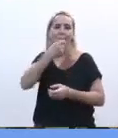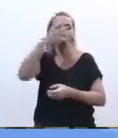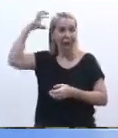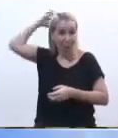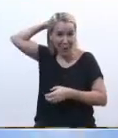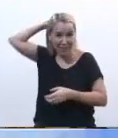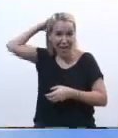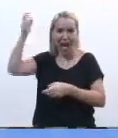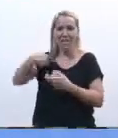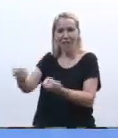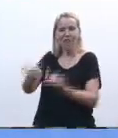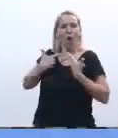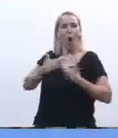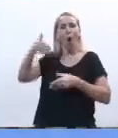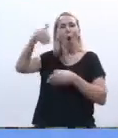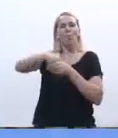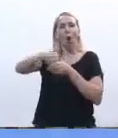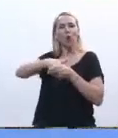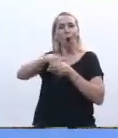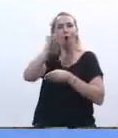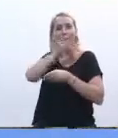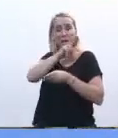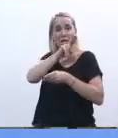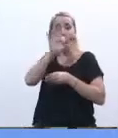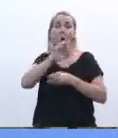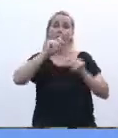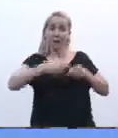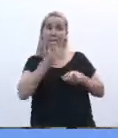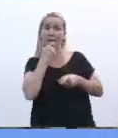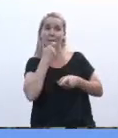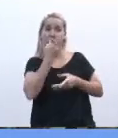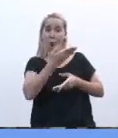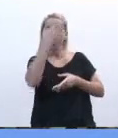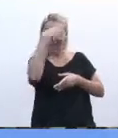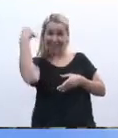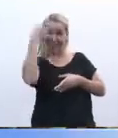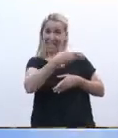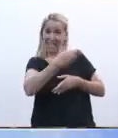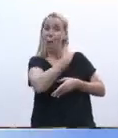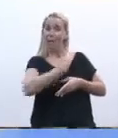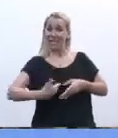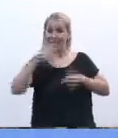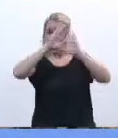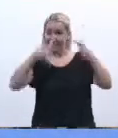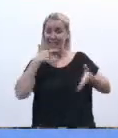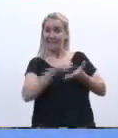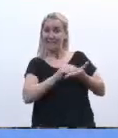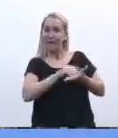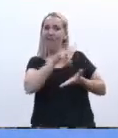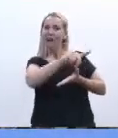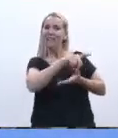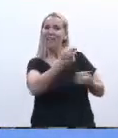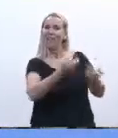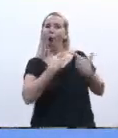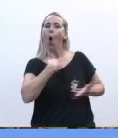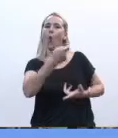ella nos otorgó el voto a las mujeres, o Cristina, nuestra presidenta del Senado, con su